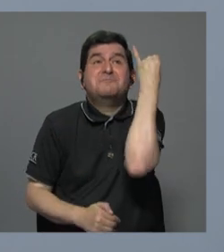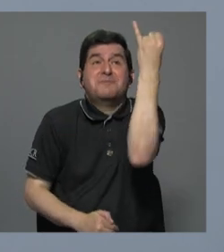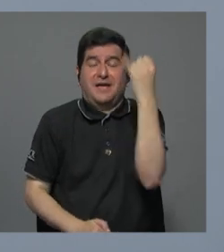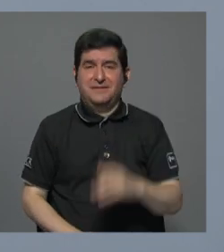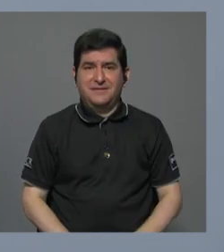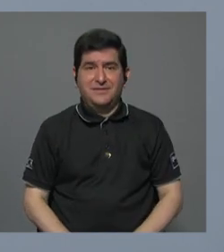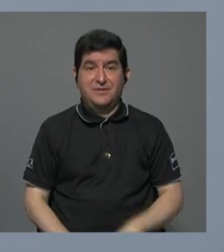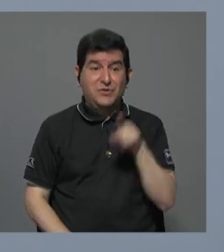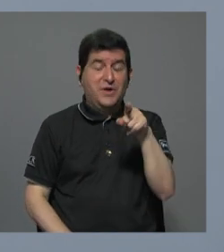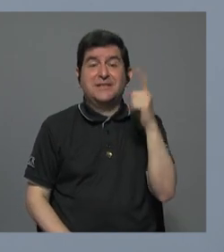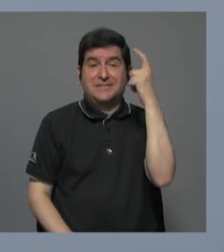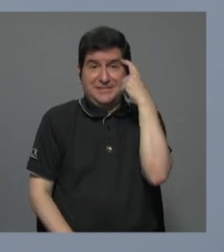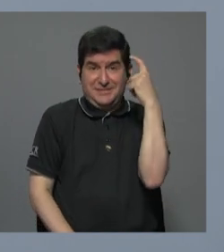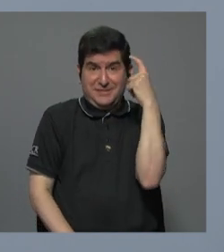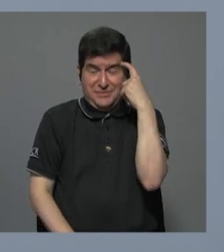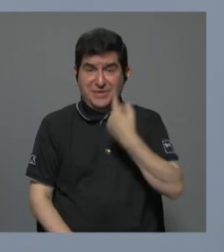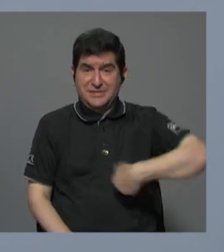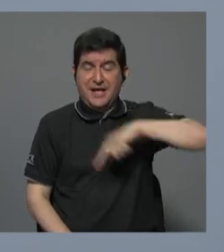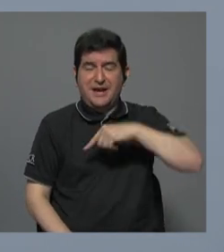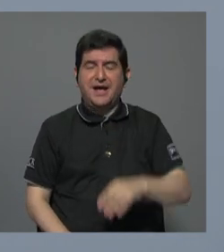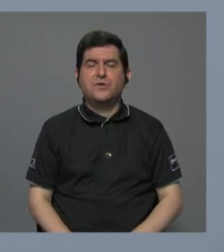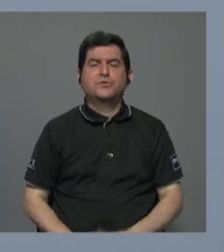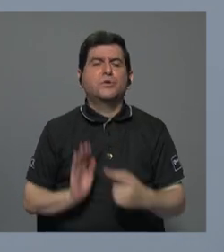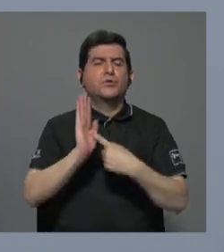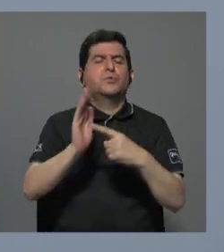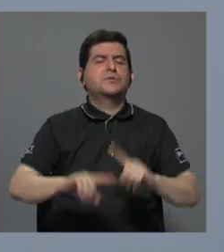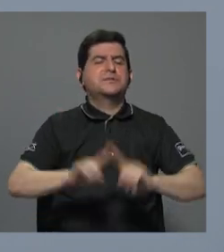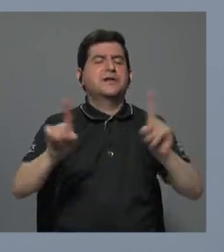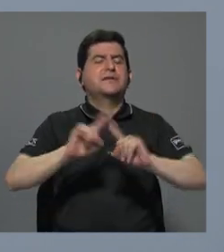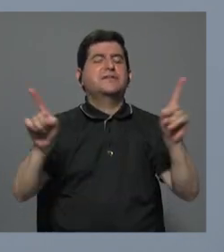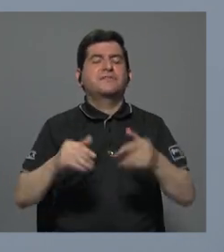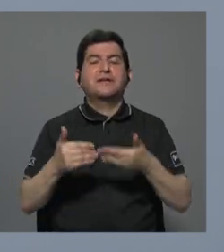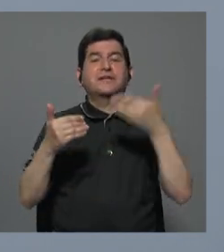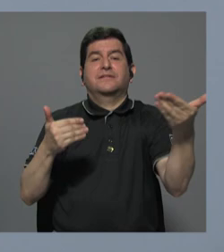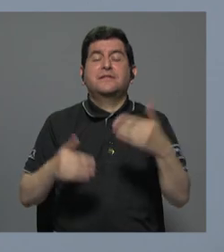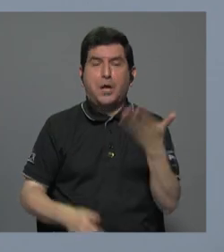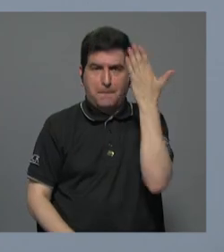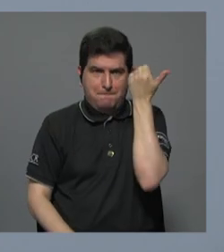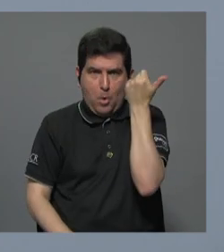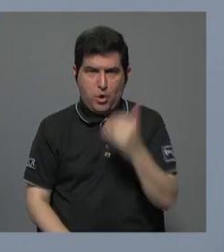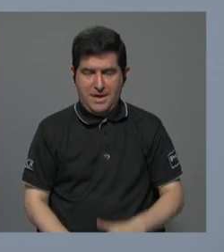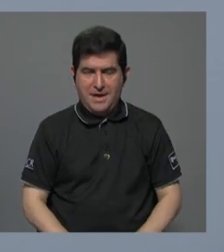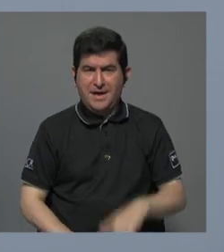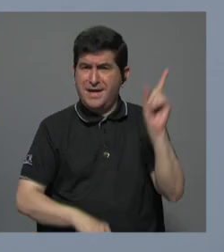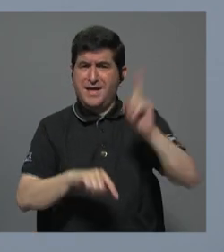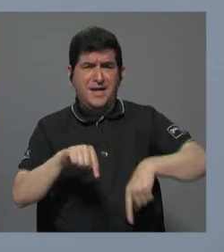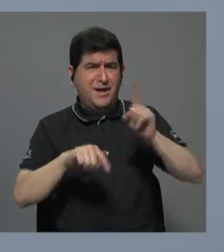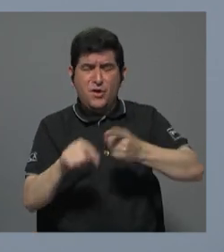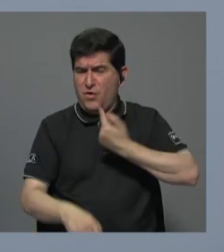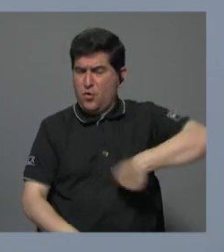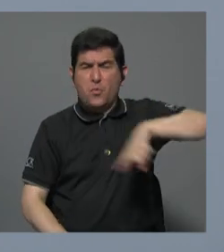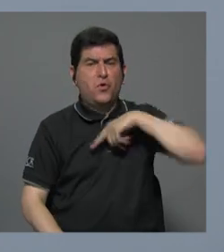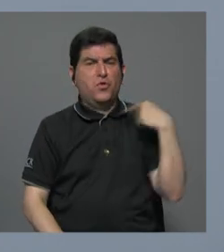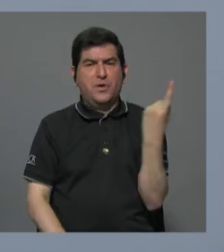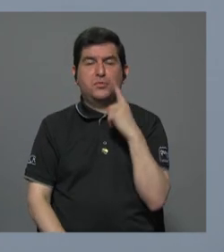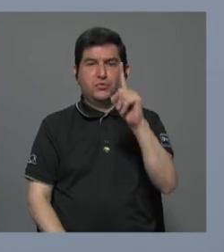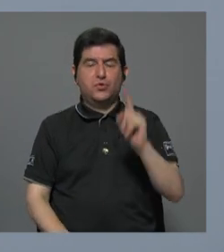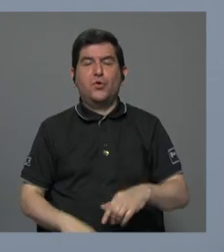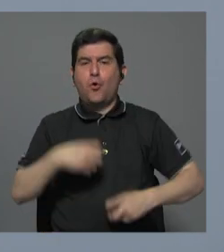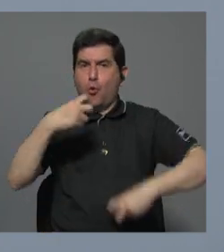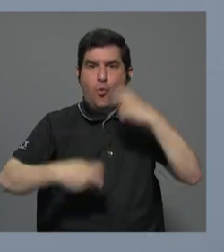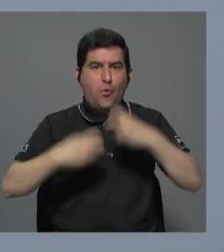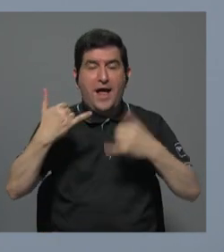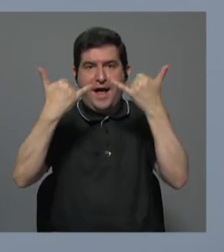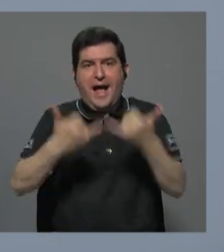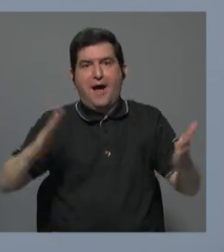esa esa línea de pensamiento que nos invita a ver las cosas diferentes por qué razón porque no podemos llegar nosotros solamente un elemento de crisis